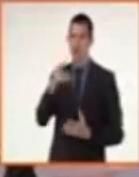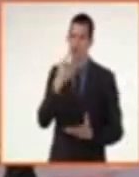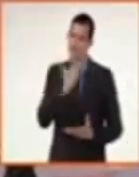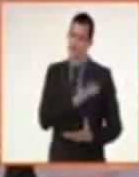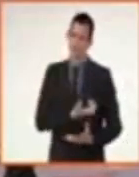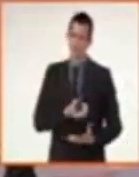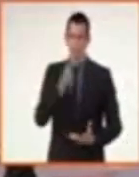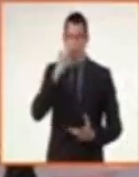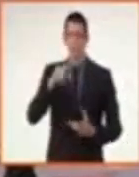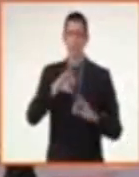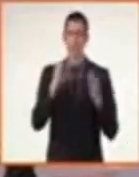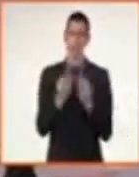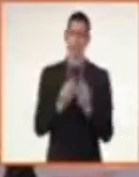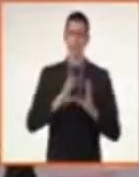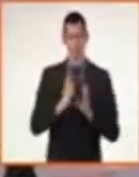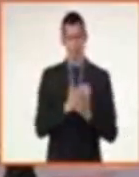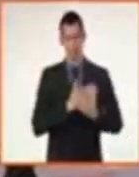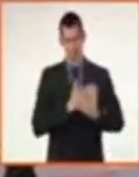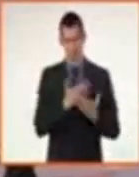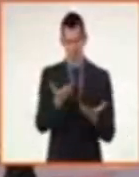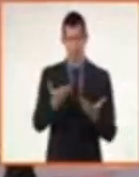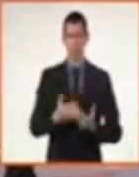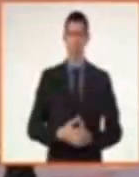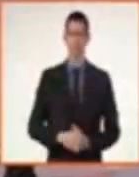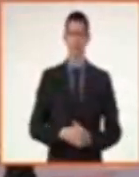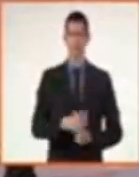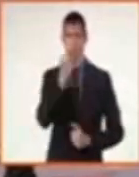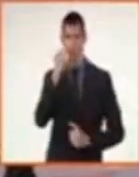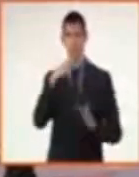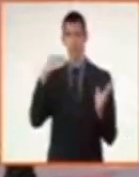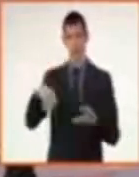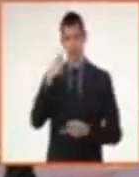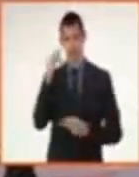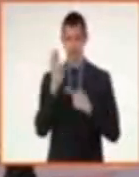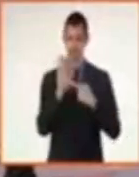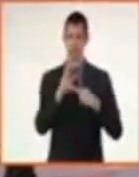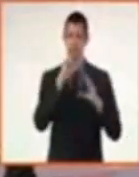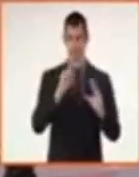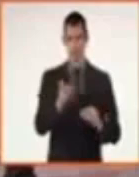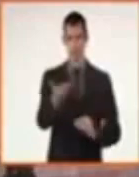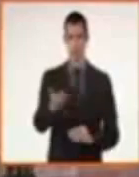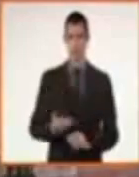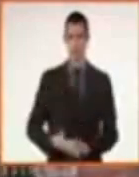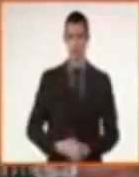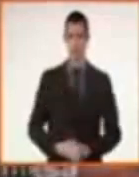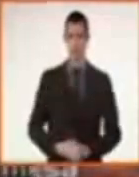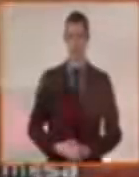familiares y amigos. Con imágenes de Jiang Niminá nos despedimos esta noche. Buenas noches.